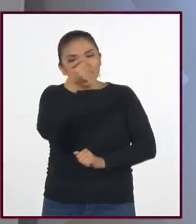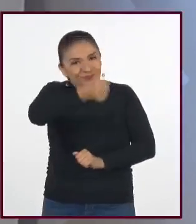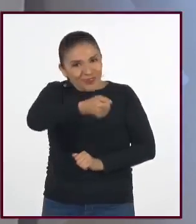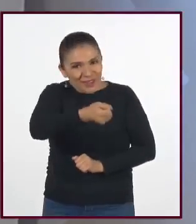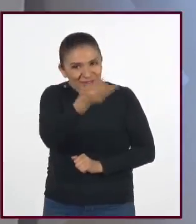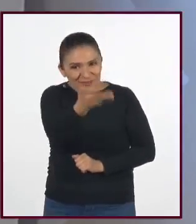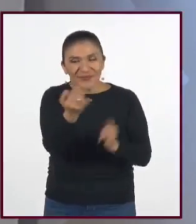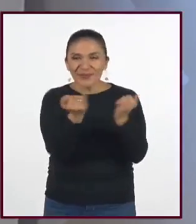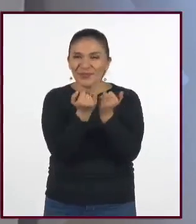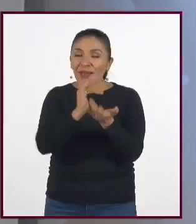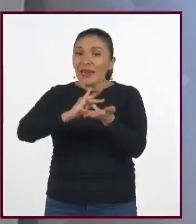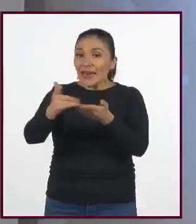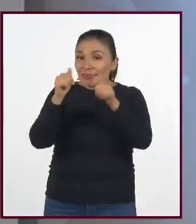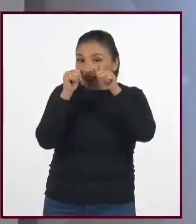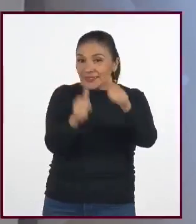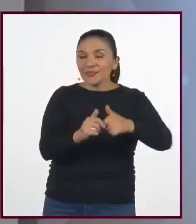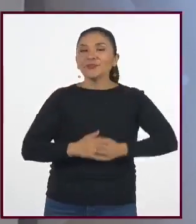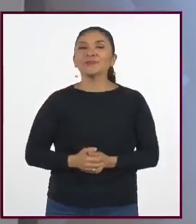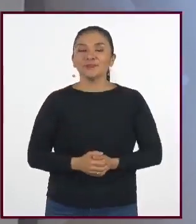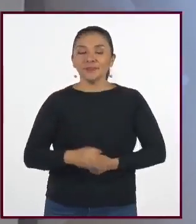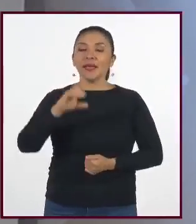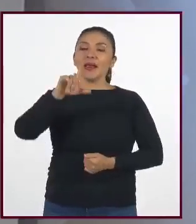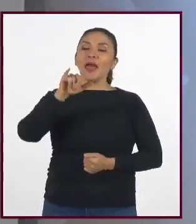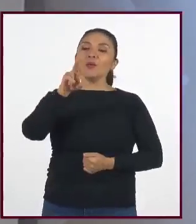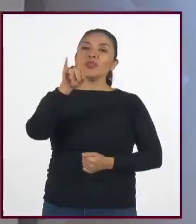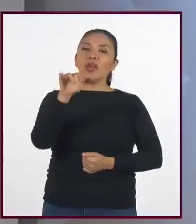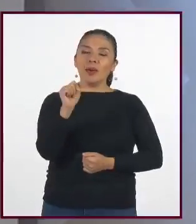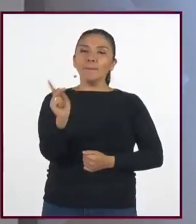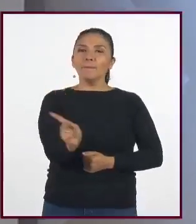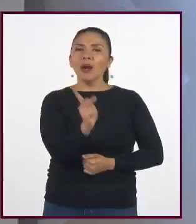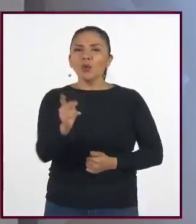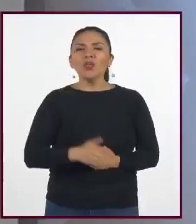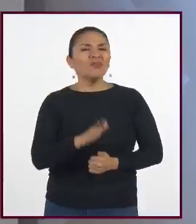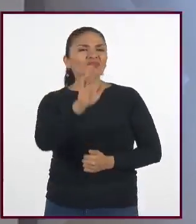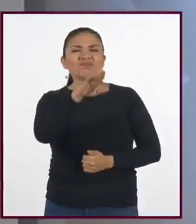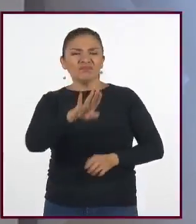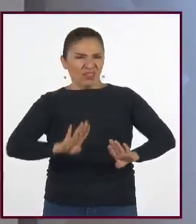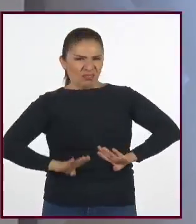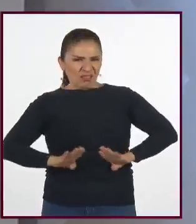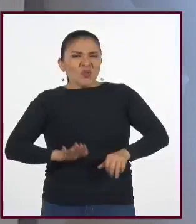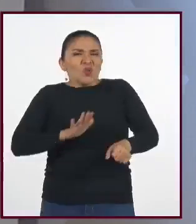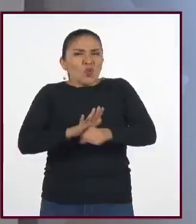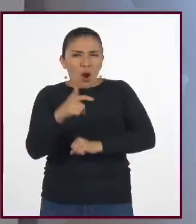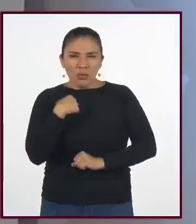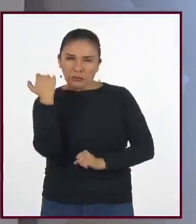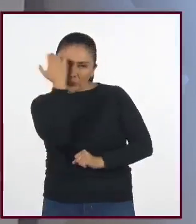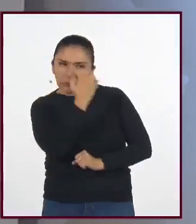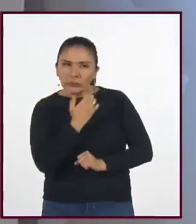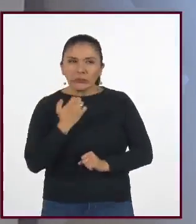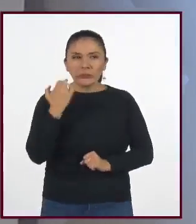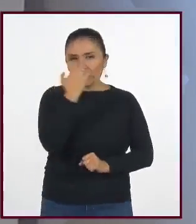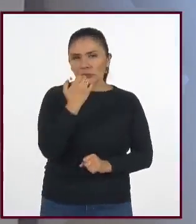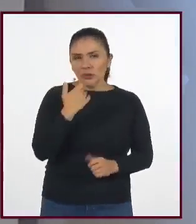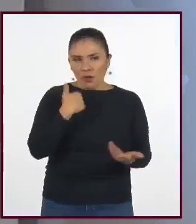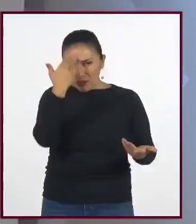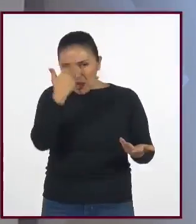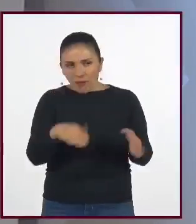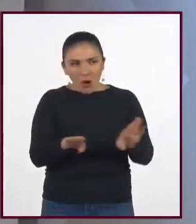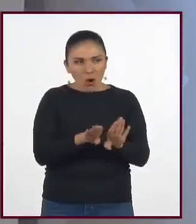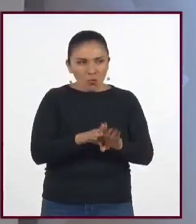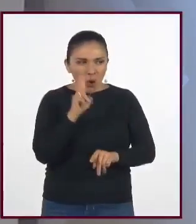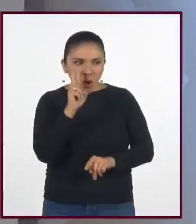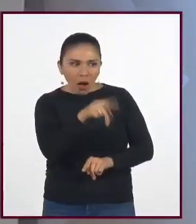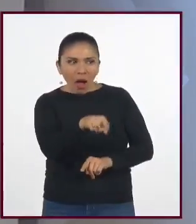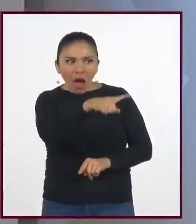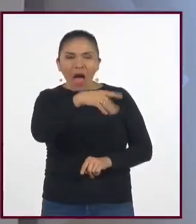Patricia, qué bueno que estás con nosotros. Claudia de León pregunta, ¿en qué conductas debemos fijarnos para saber que